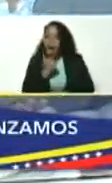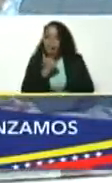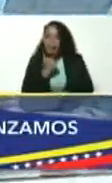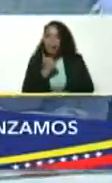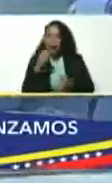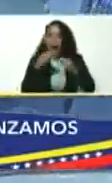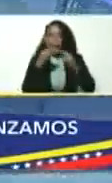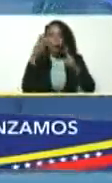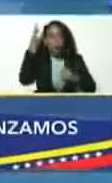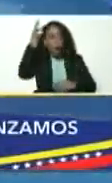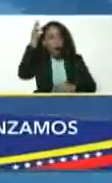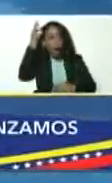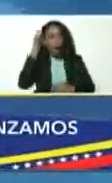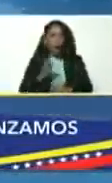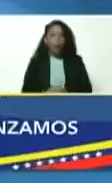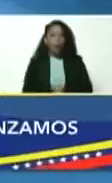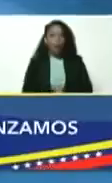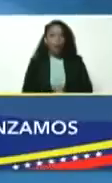cabello